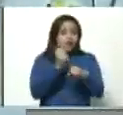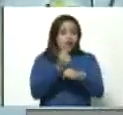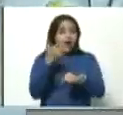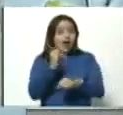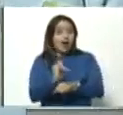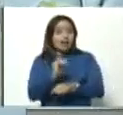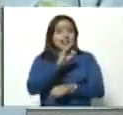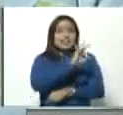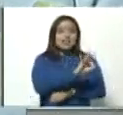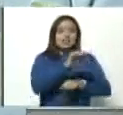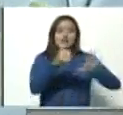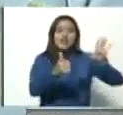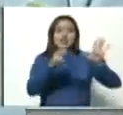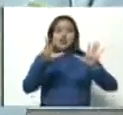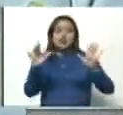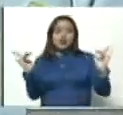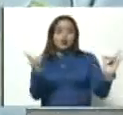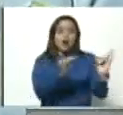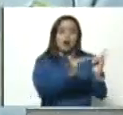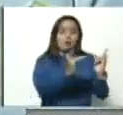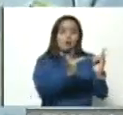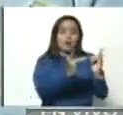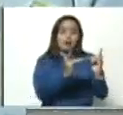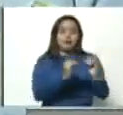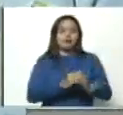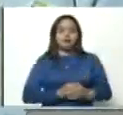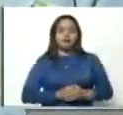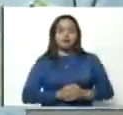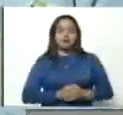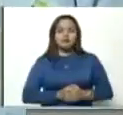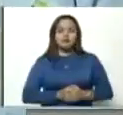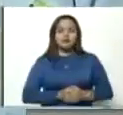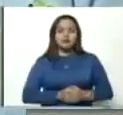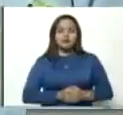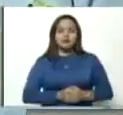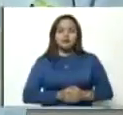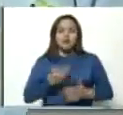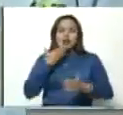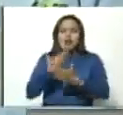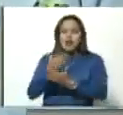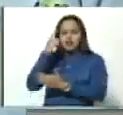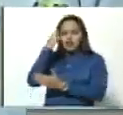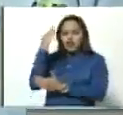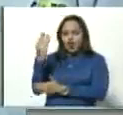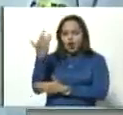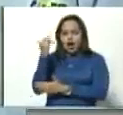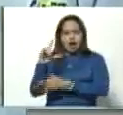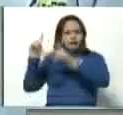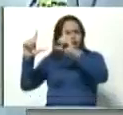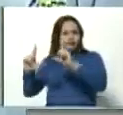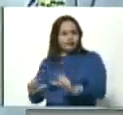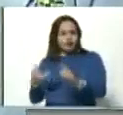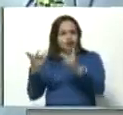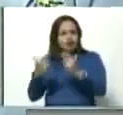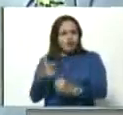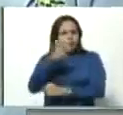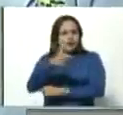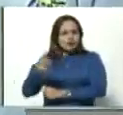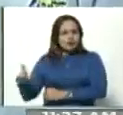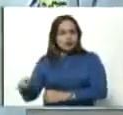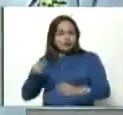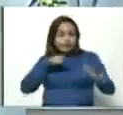de 368 camas. Actualmente, gracias a Dios, hemos bajado las cifras de lo que son los pacientes hospitalizados en